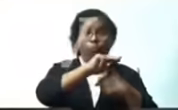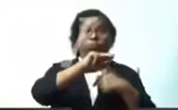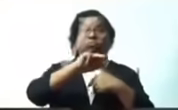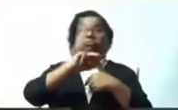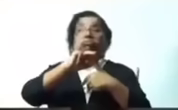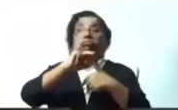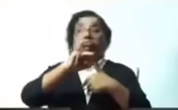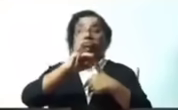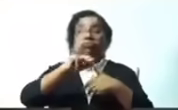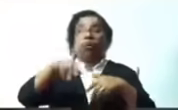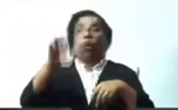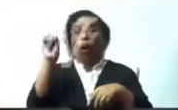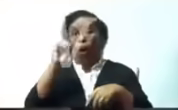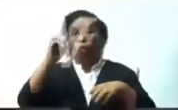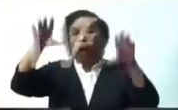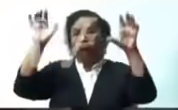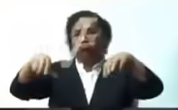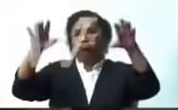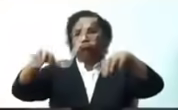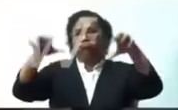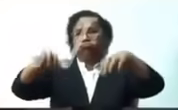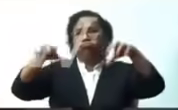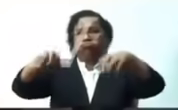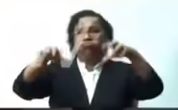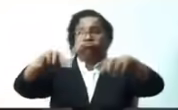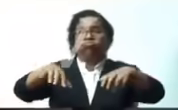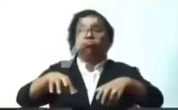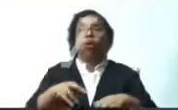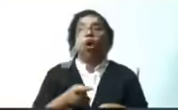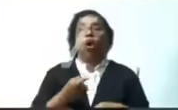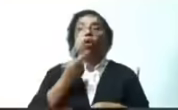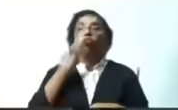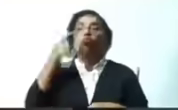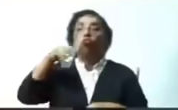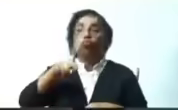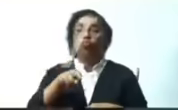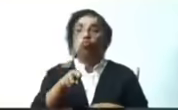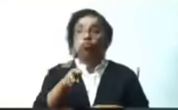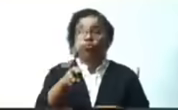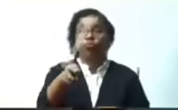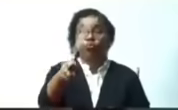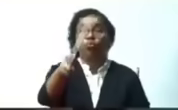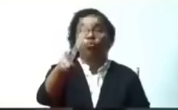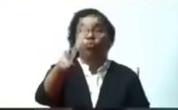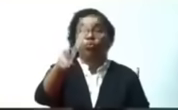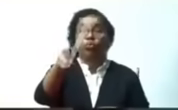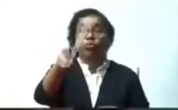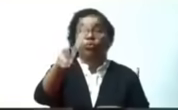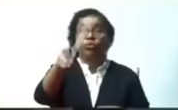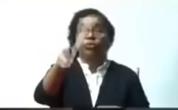a través de los ríos que conforman esta comunidad,